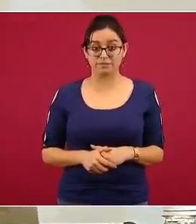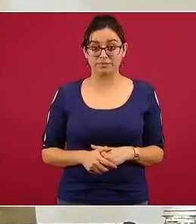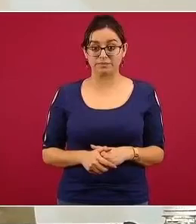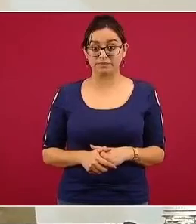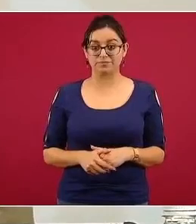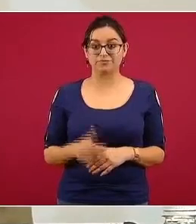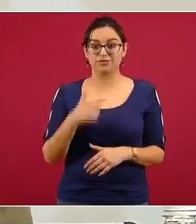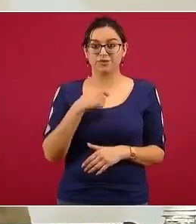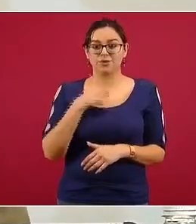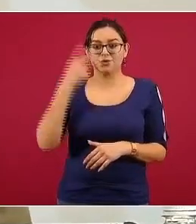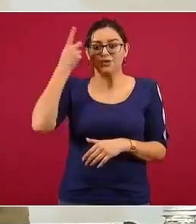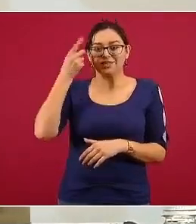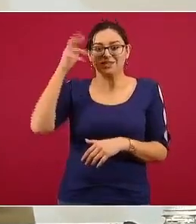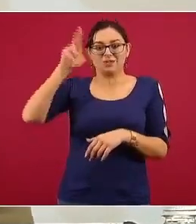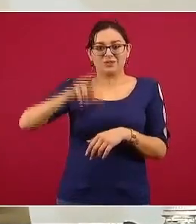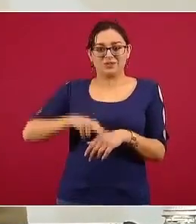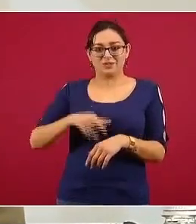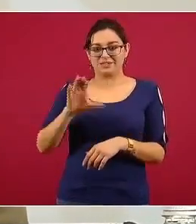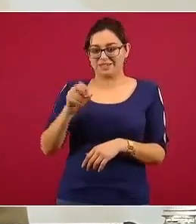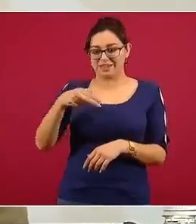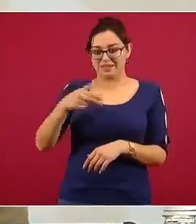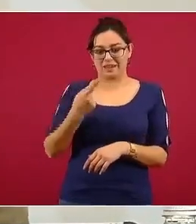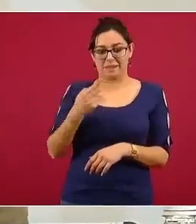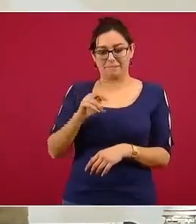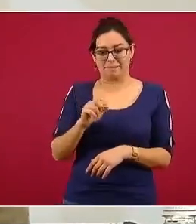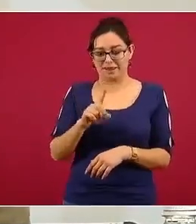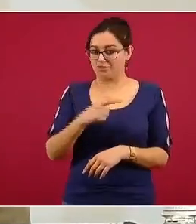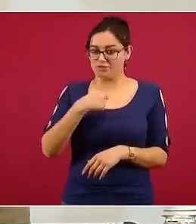nada más para que no piense que estoy usurpando aquí